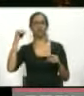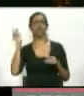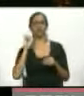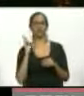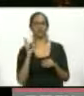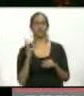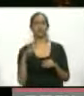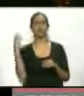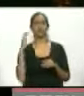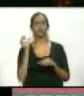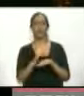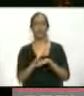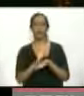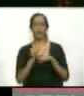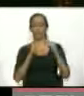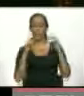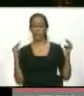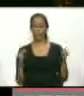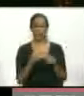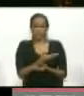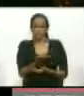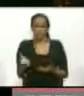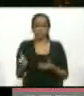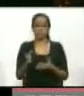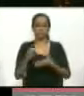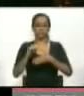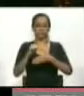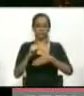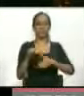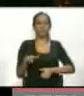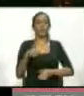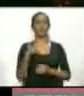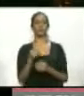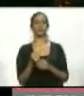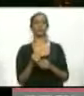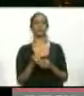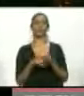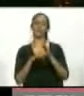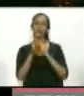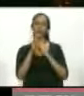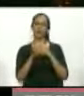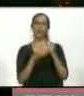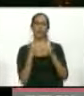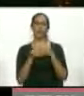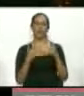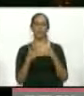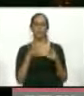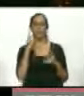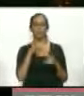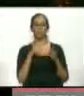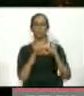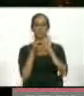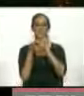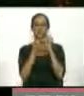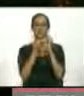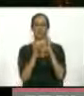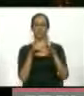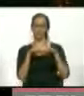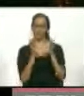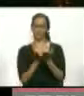colombia ecuador panamá en general américa latina' pueda presentarse en el futuro como un actor político unificado ante el